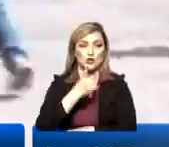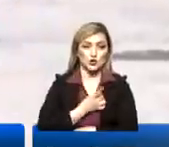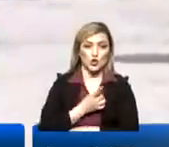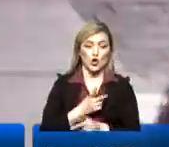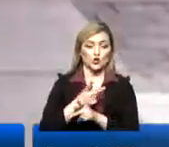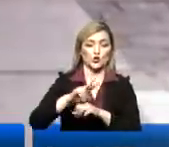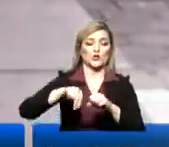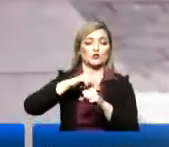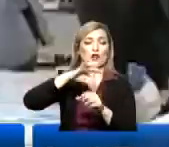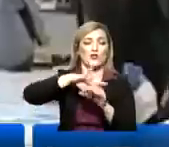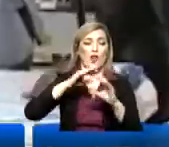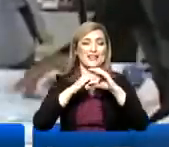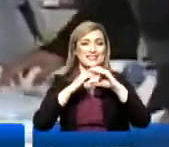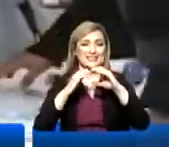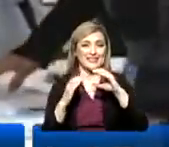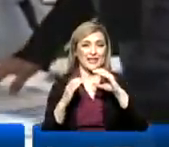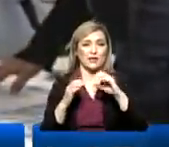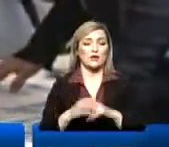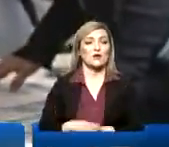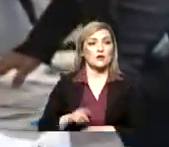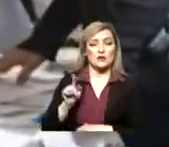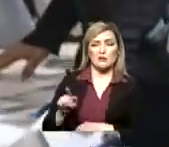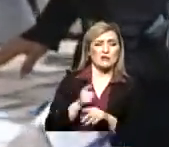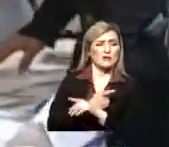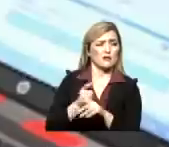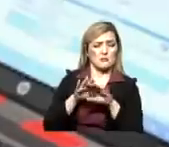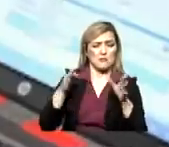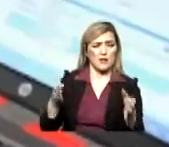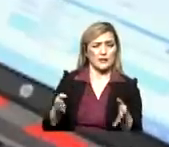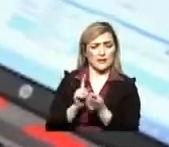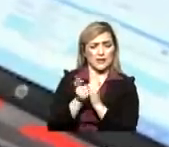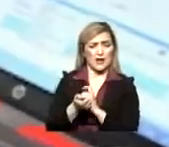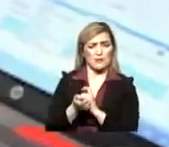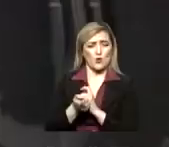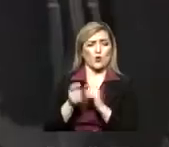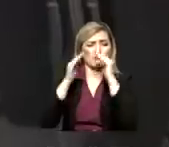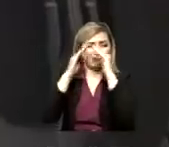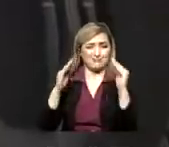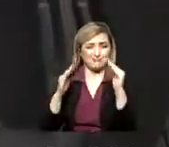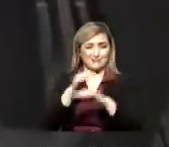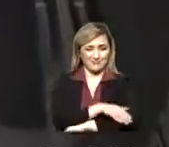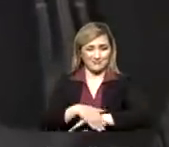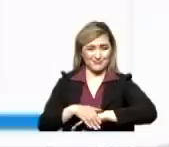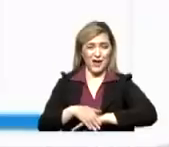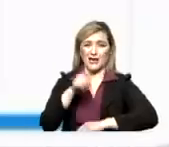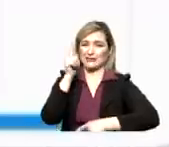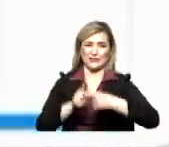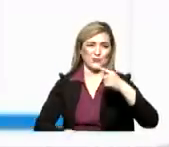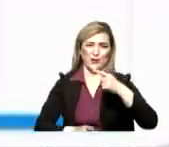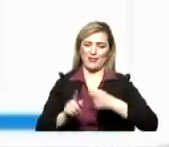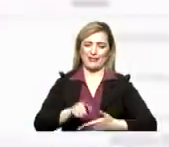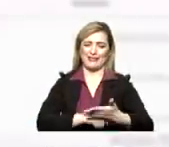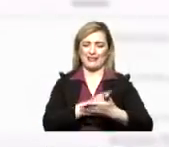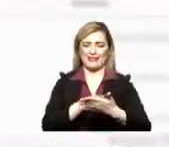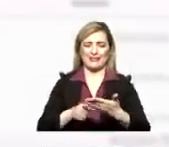próximamente el Consejo Nacional Electoral. Por ahora ya desaparecieron estas mesas para el cambio de domicilio a las que estábamos acostumbrados. El